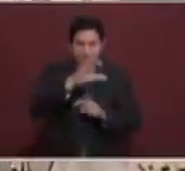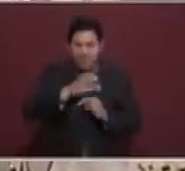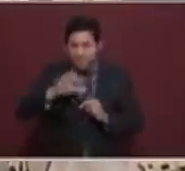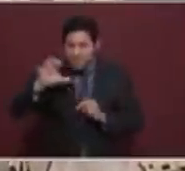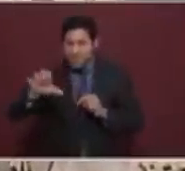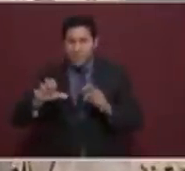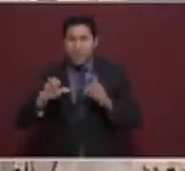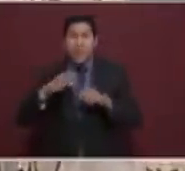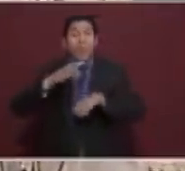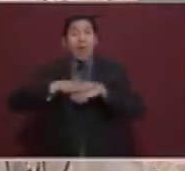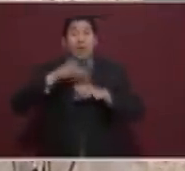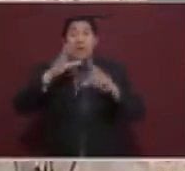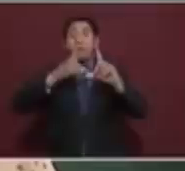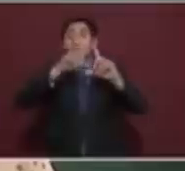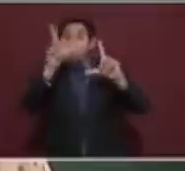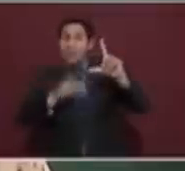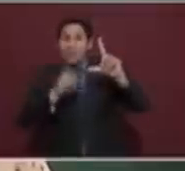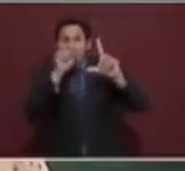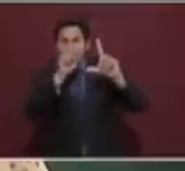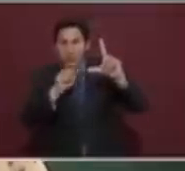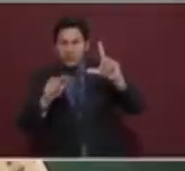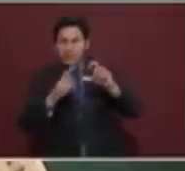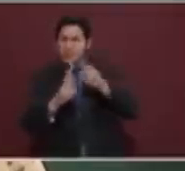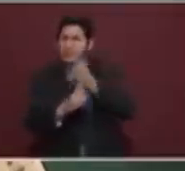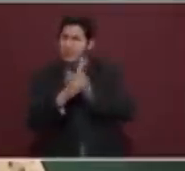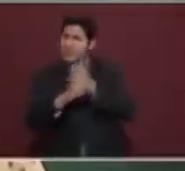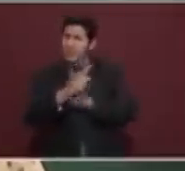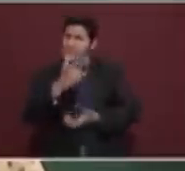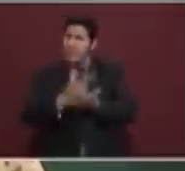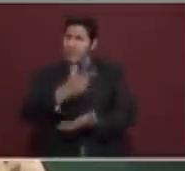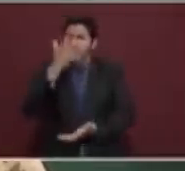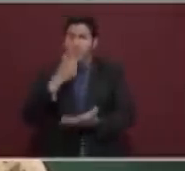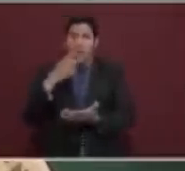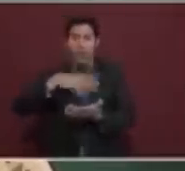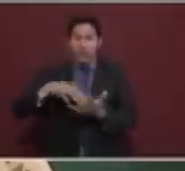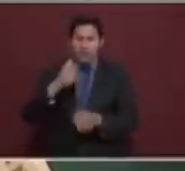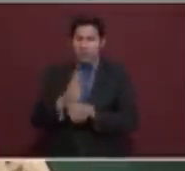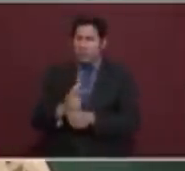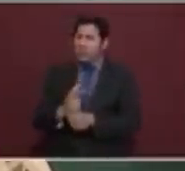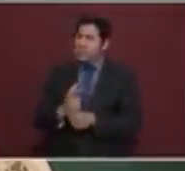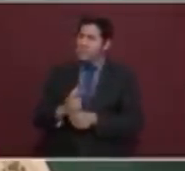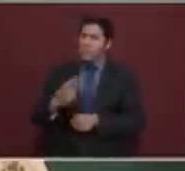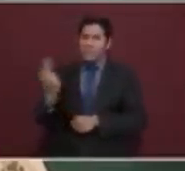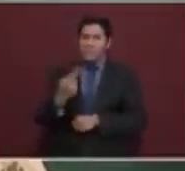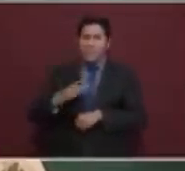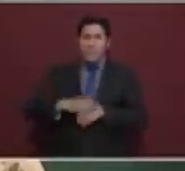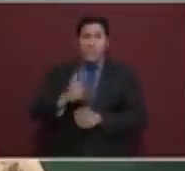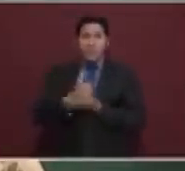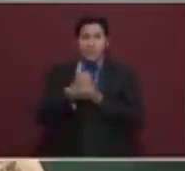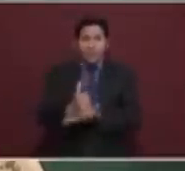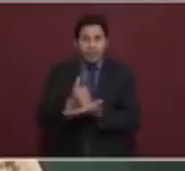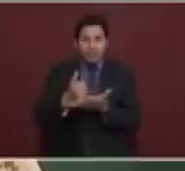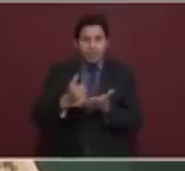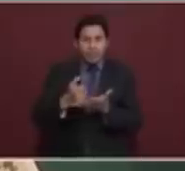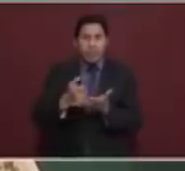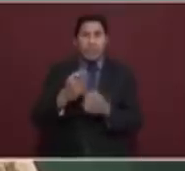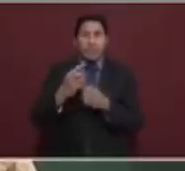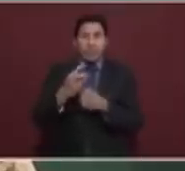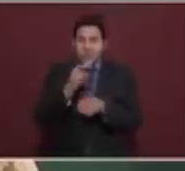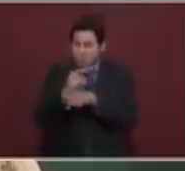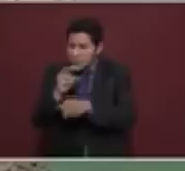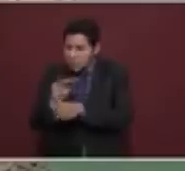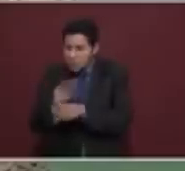mayor problemática que determinamos como áreas prioritarias de atención a la seguridad pública ir